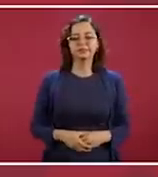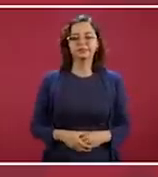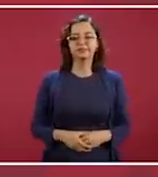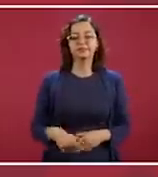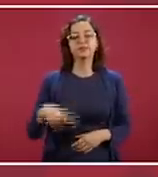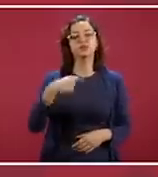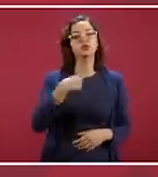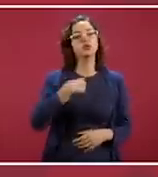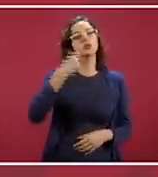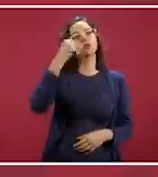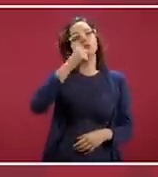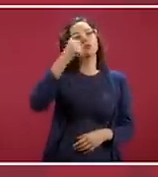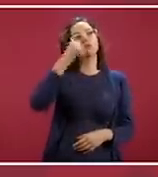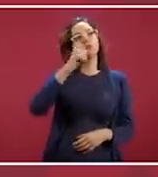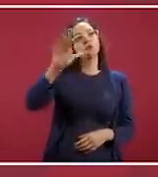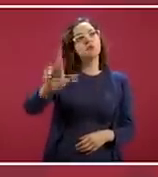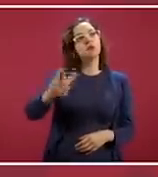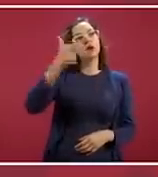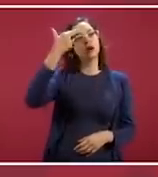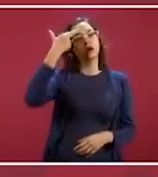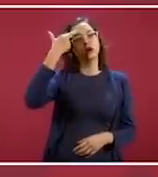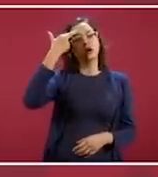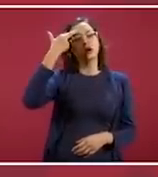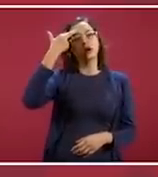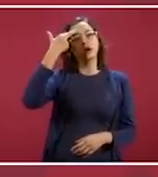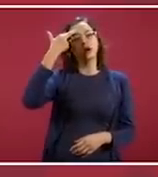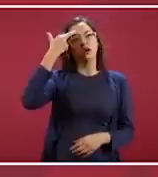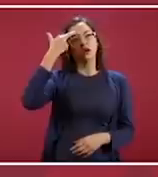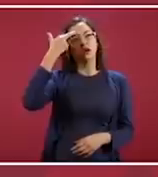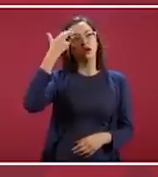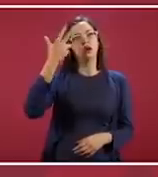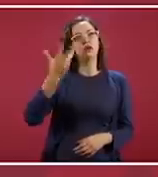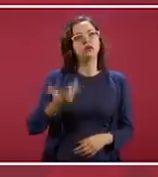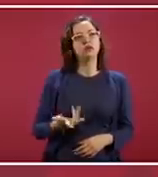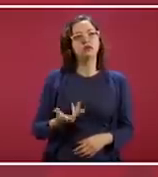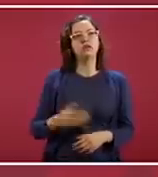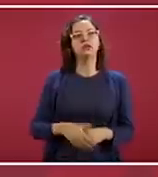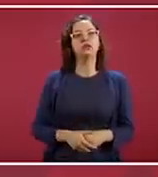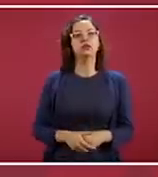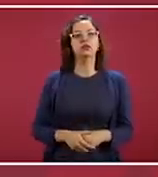siempre recuerdo lo que